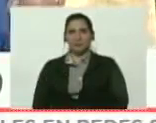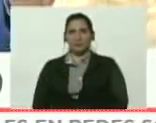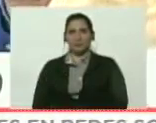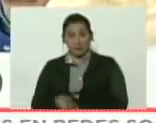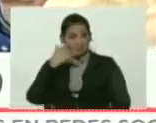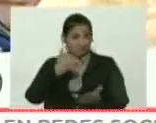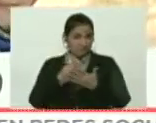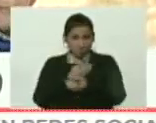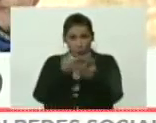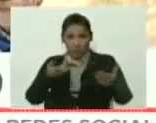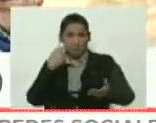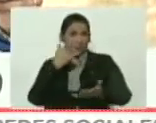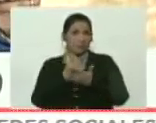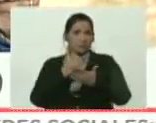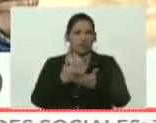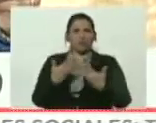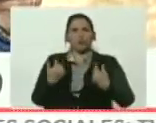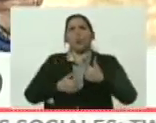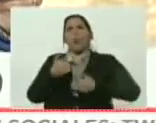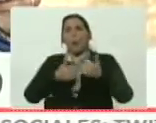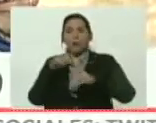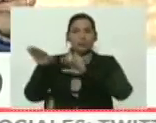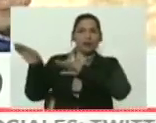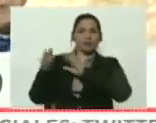Fíjense ustedes aquí para que ustedes vean SAS.